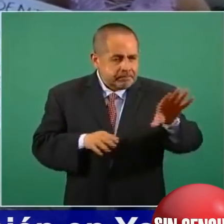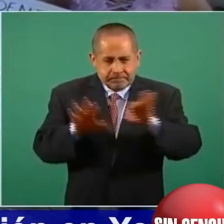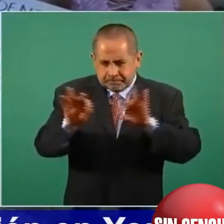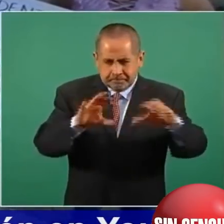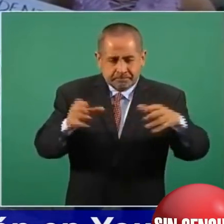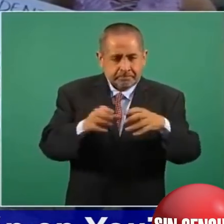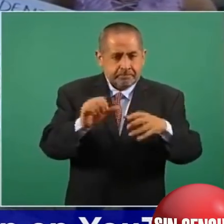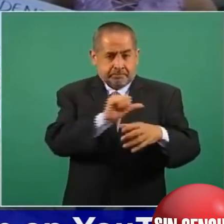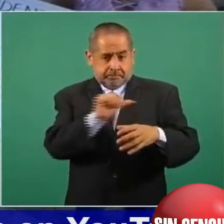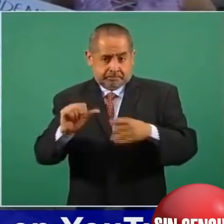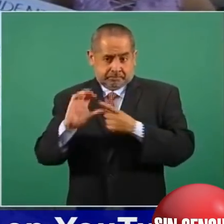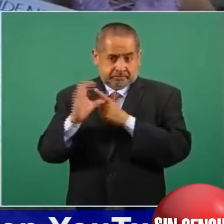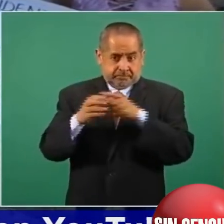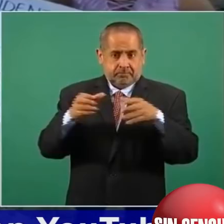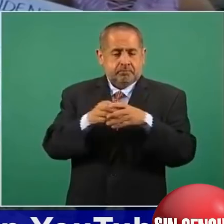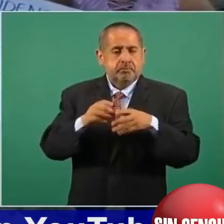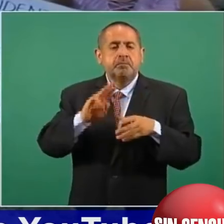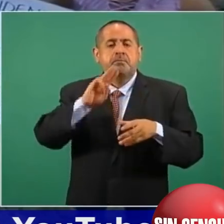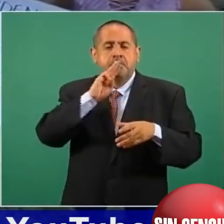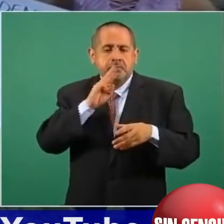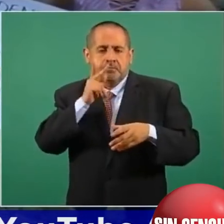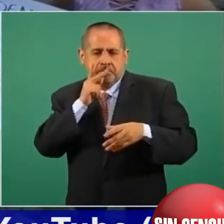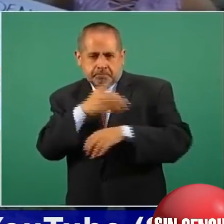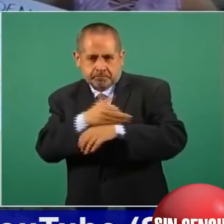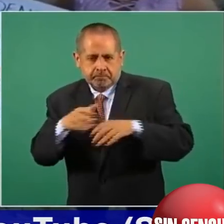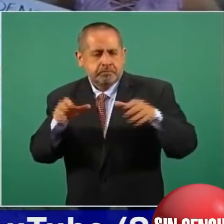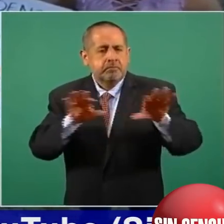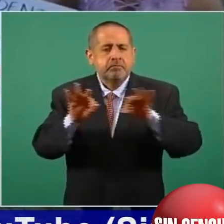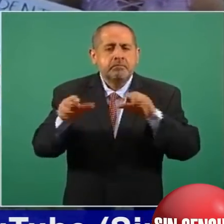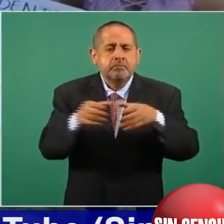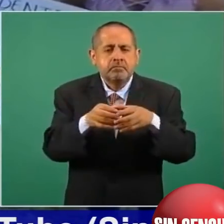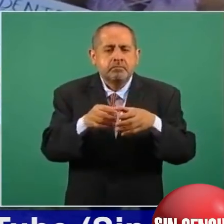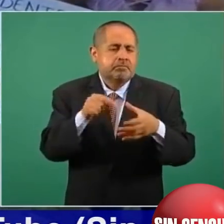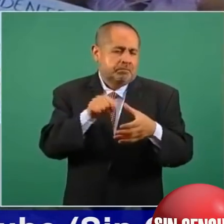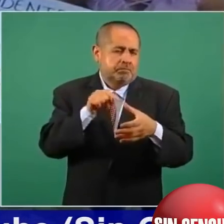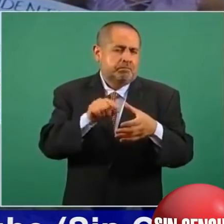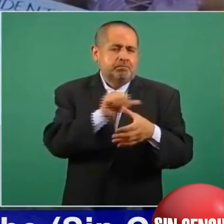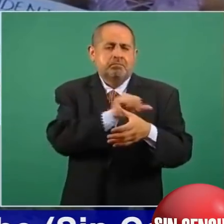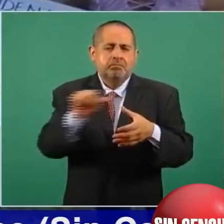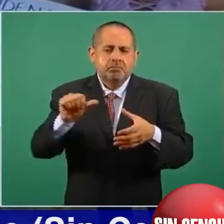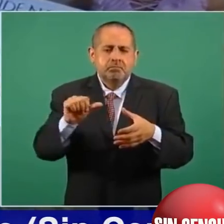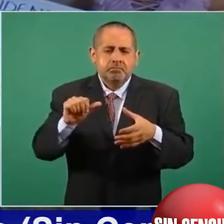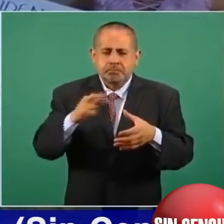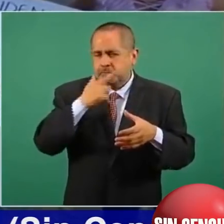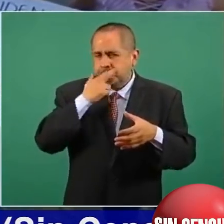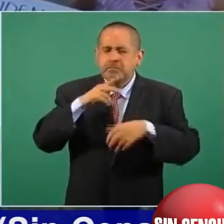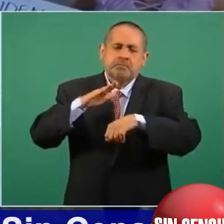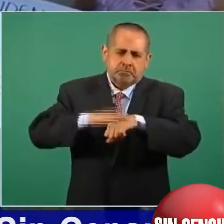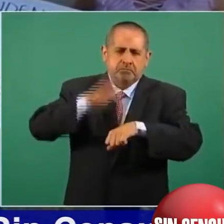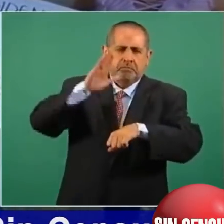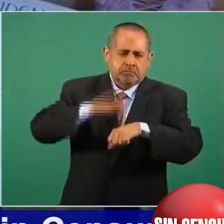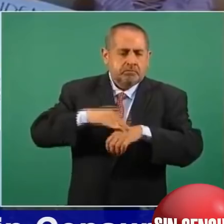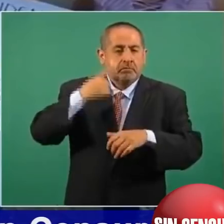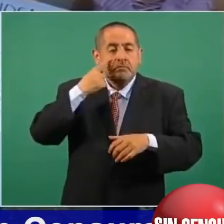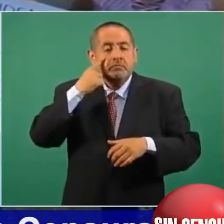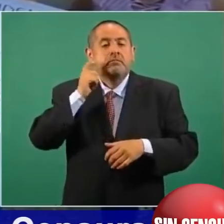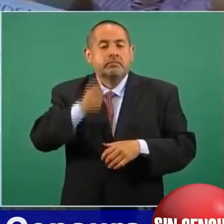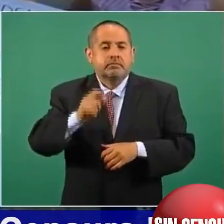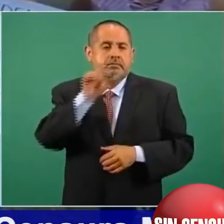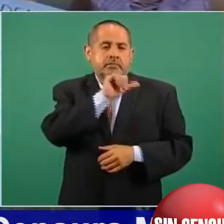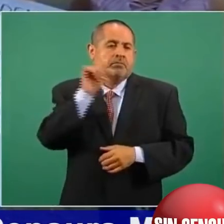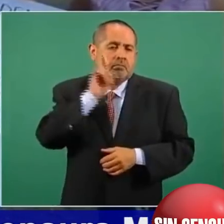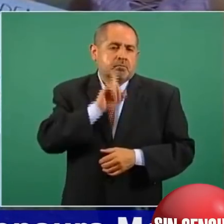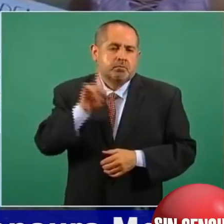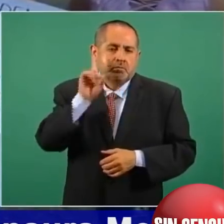comité de madres de padres de familia pues esté integrado fundamentalmente por